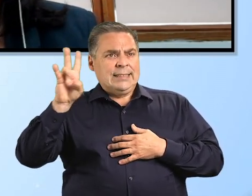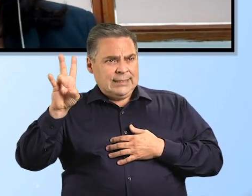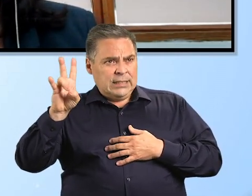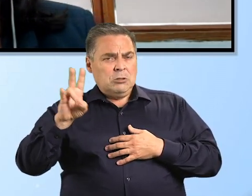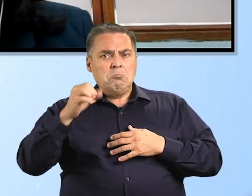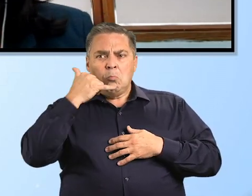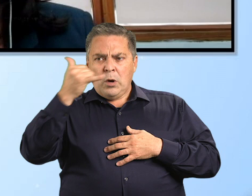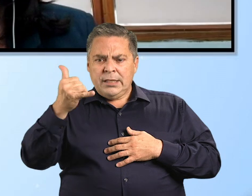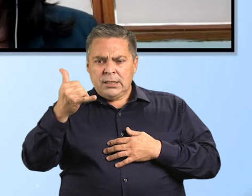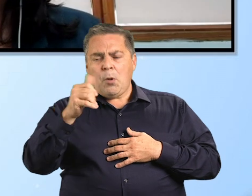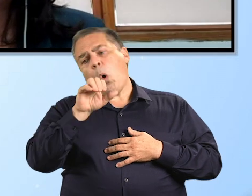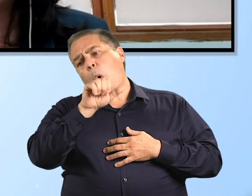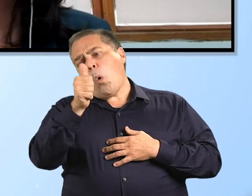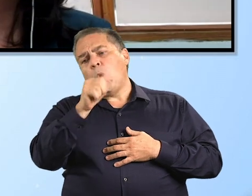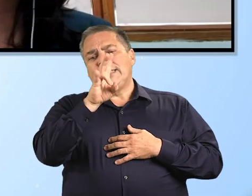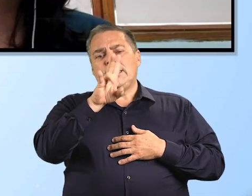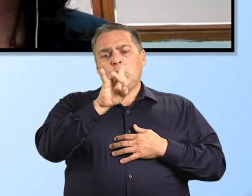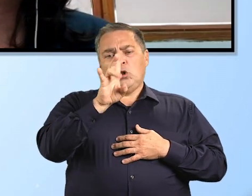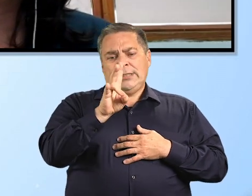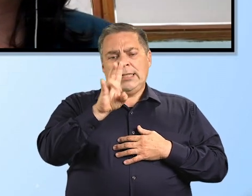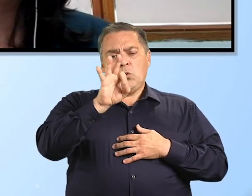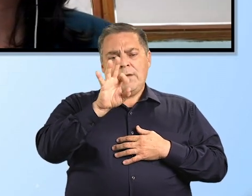1-888-359-7777 o al